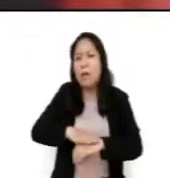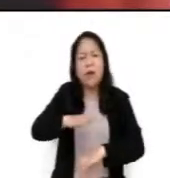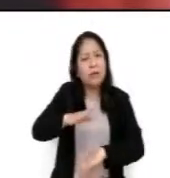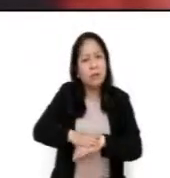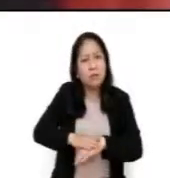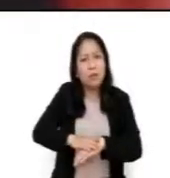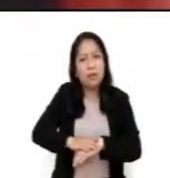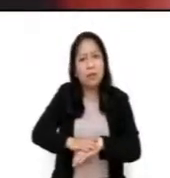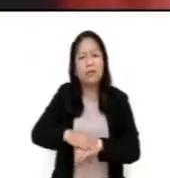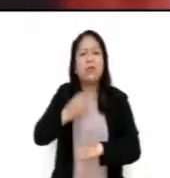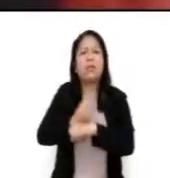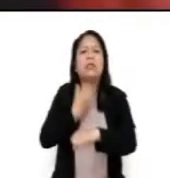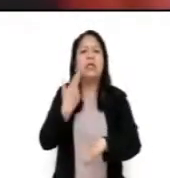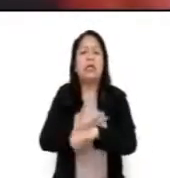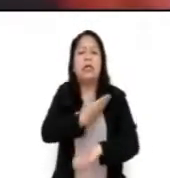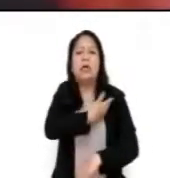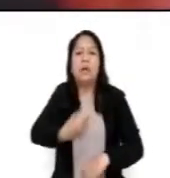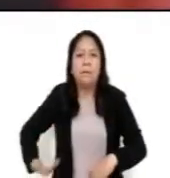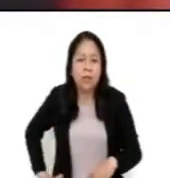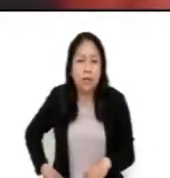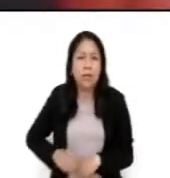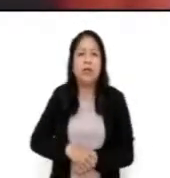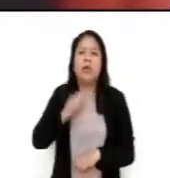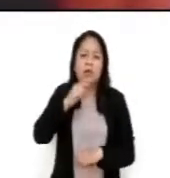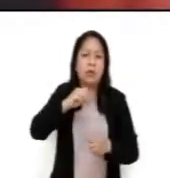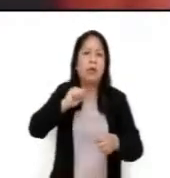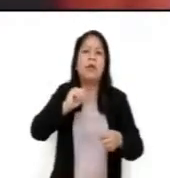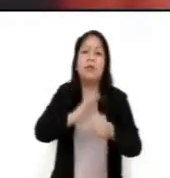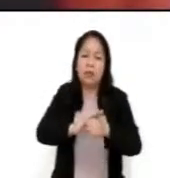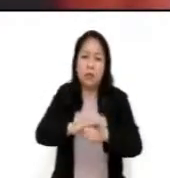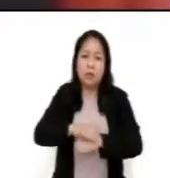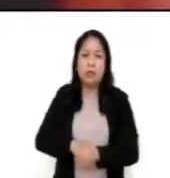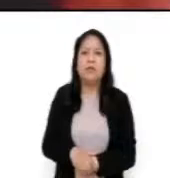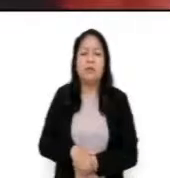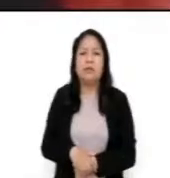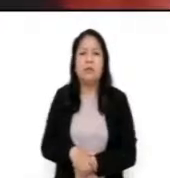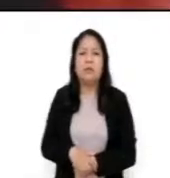la Secretaría Ejecutiva y desde la Dirección de Administración, donde